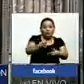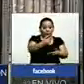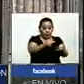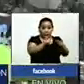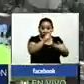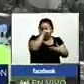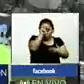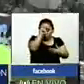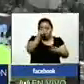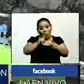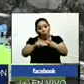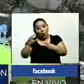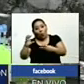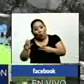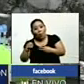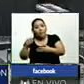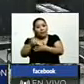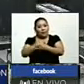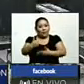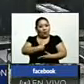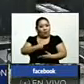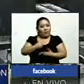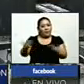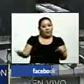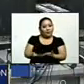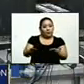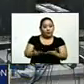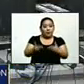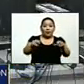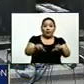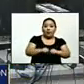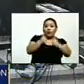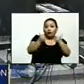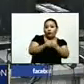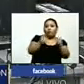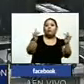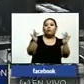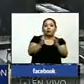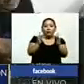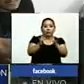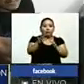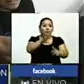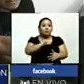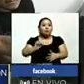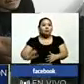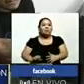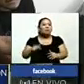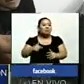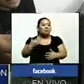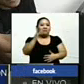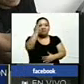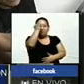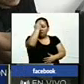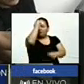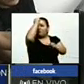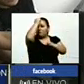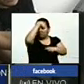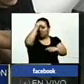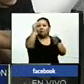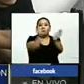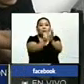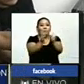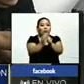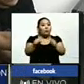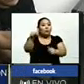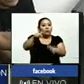empleo formal o un emprendimiento. La Asociación Conexión al Desarrollo de El Salvador está consciente de ello, por lo que